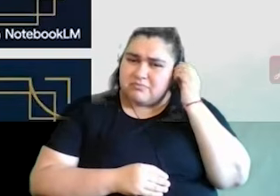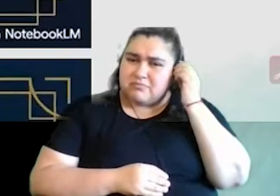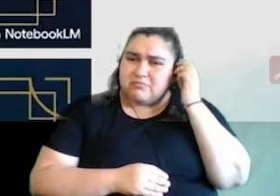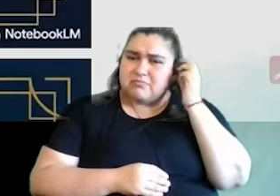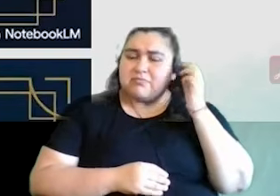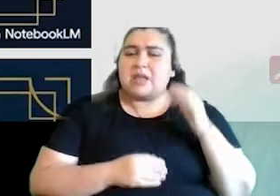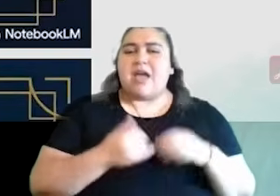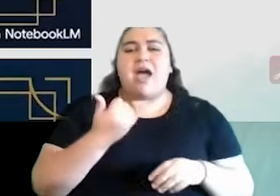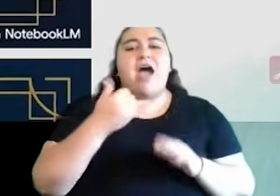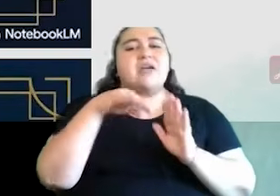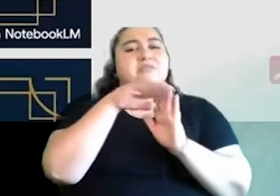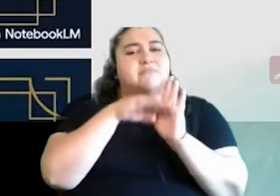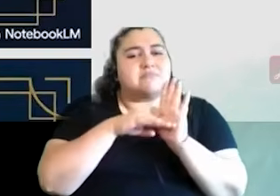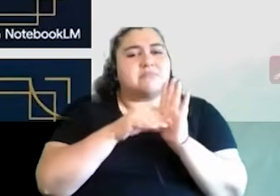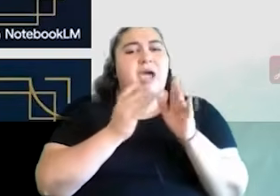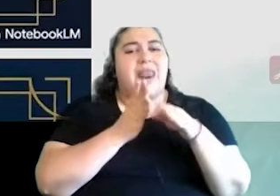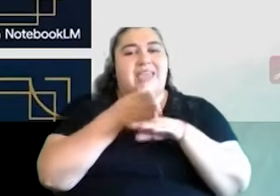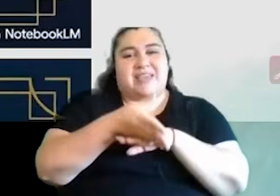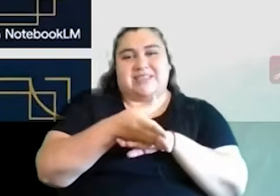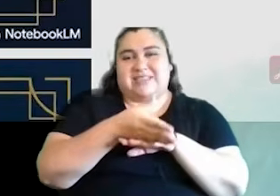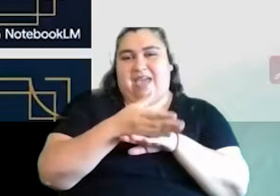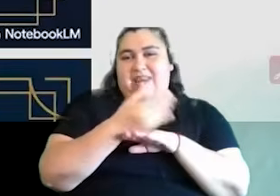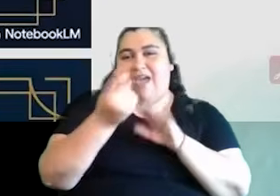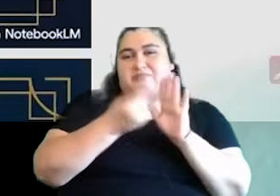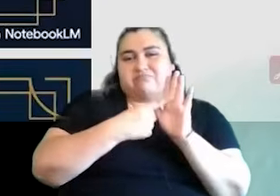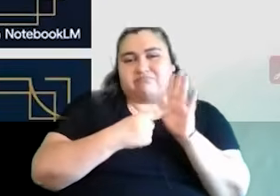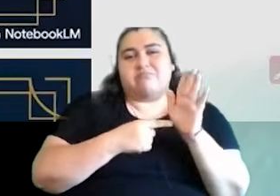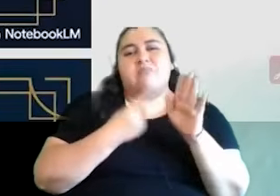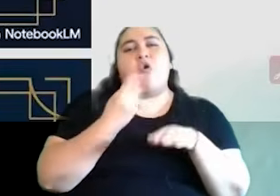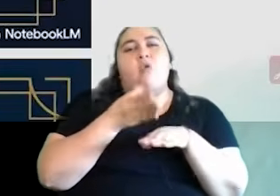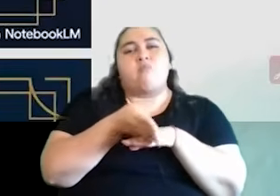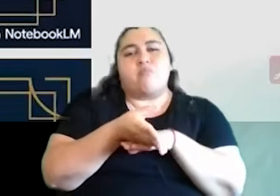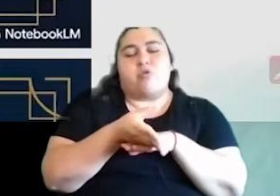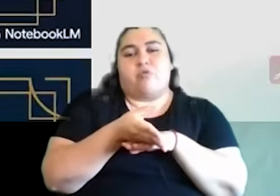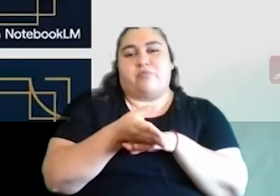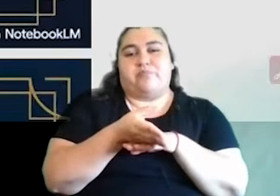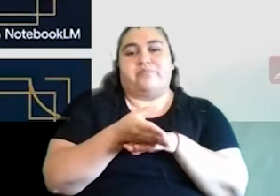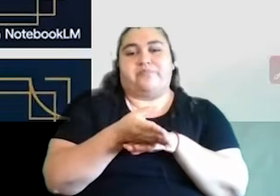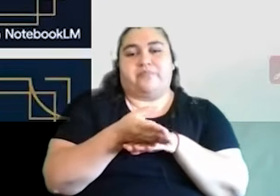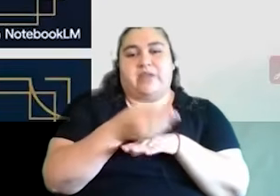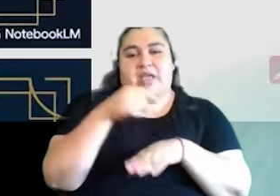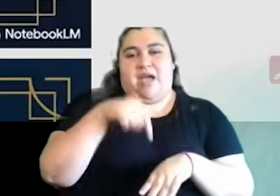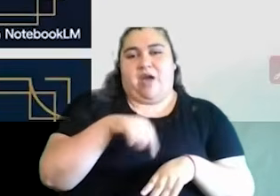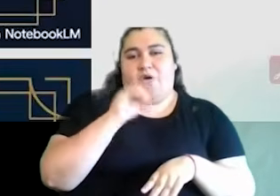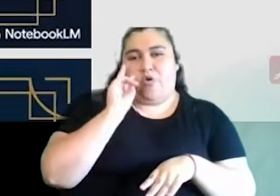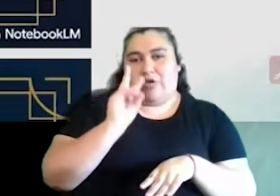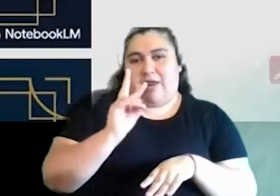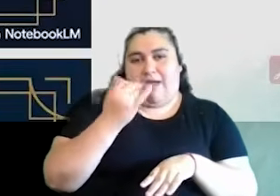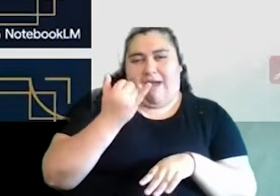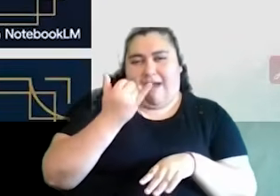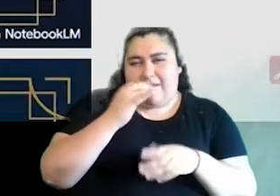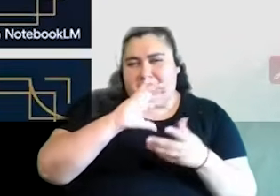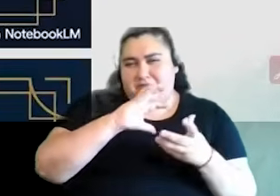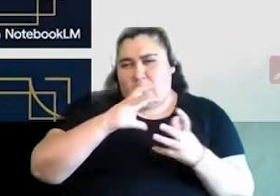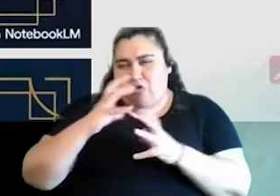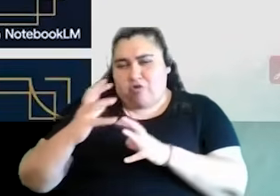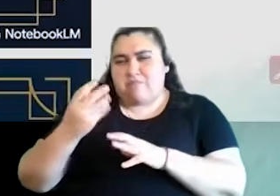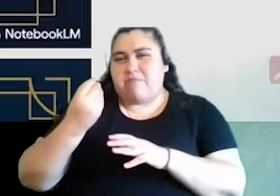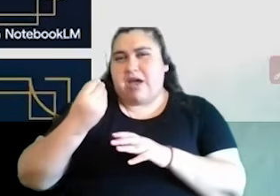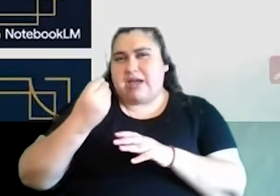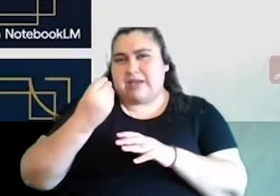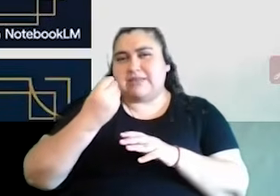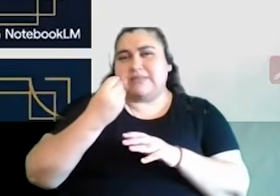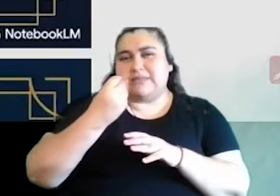condiciones para poder ingresar. Ahora después vamos a ver que si bien el universo destinatario está conformado por personas humanas y